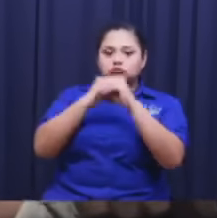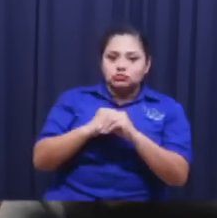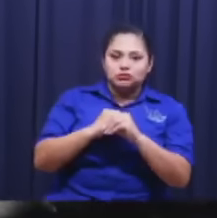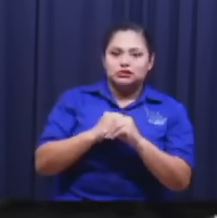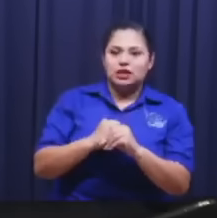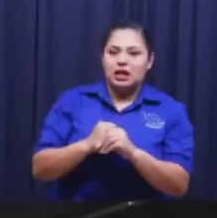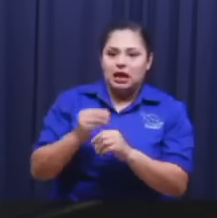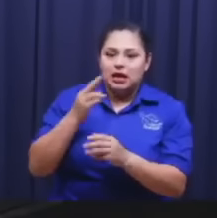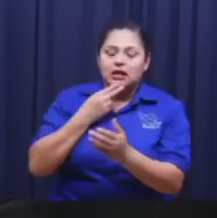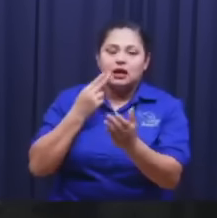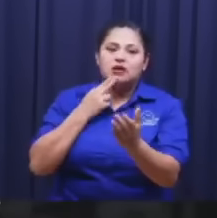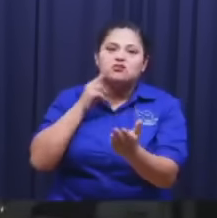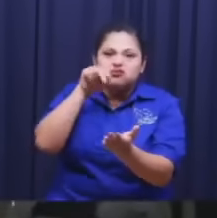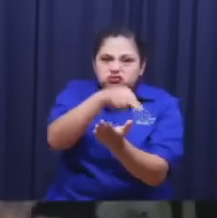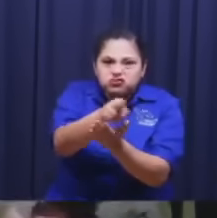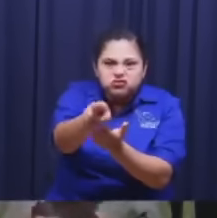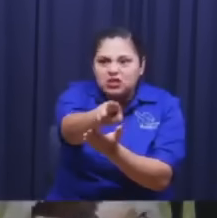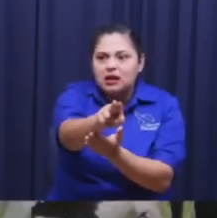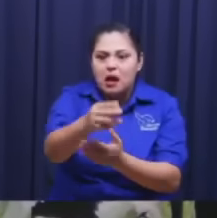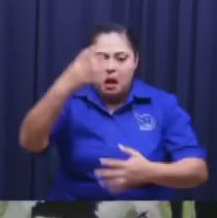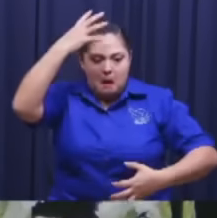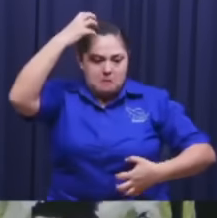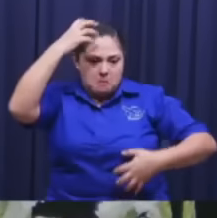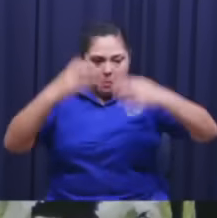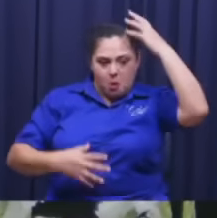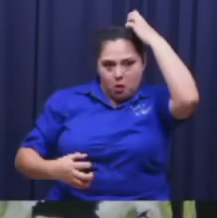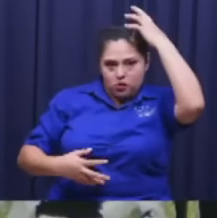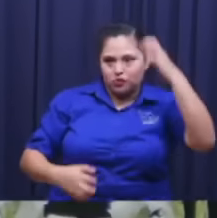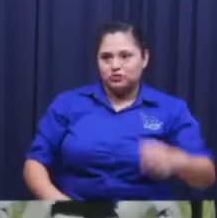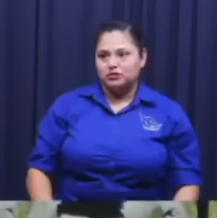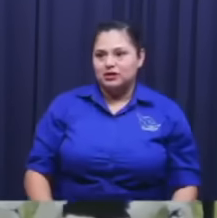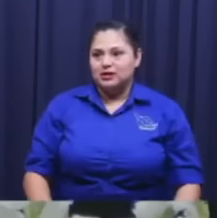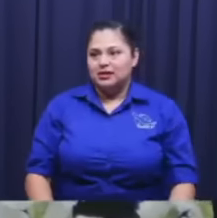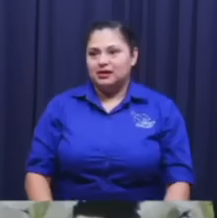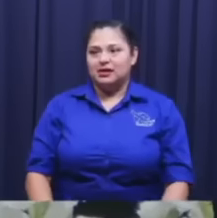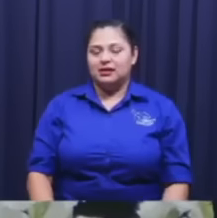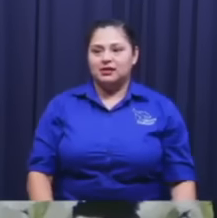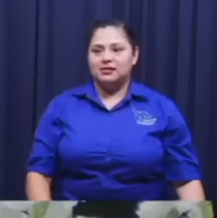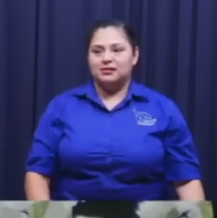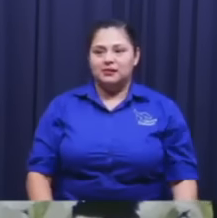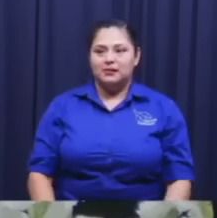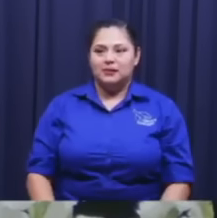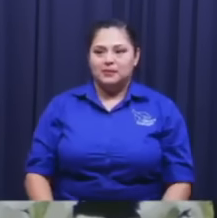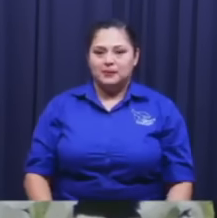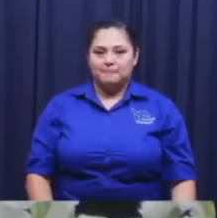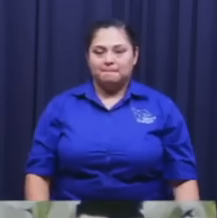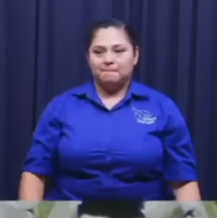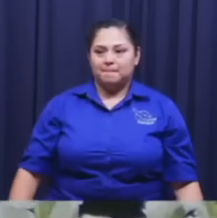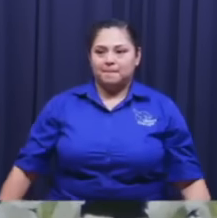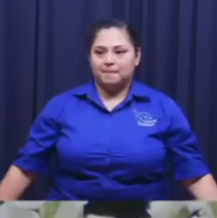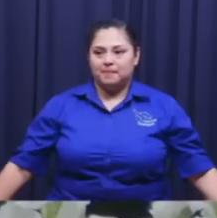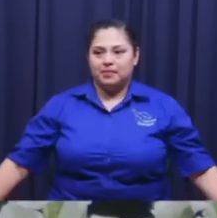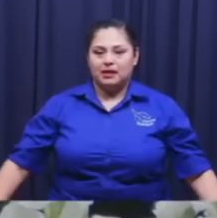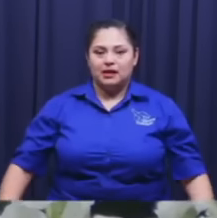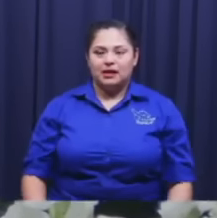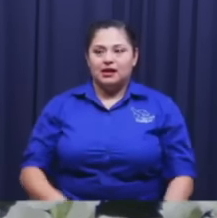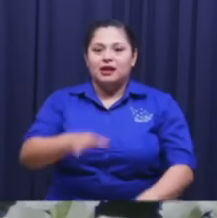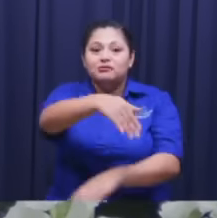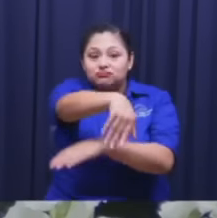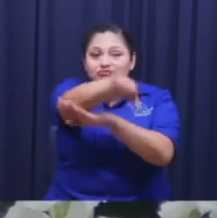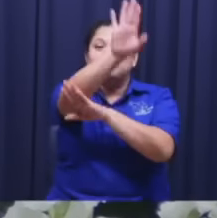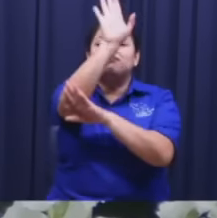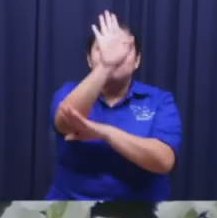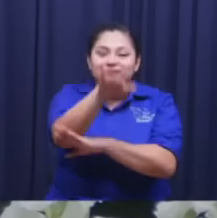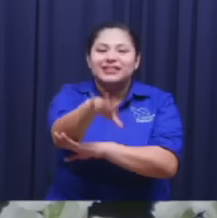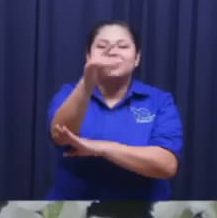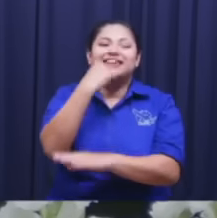hay culebras, monos, serpientes. Es lo mismo que culebras, pues, pero hay hasta elefantes. Le dije que había, eso